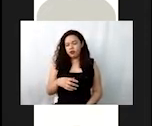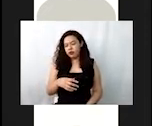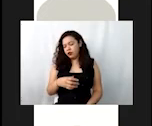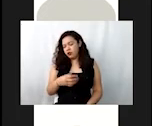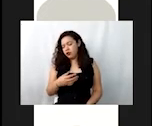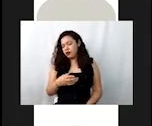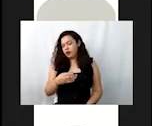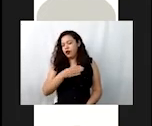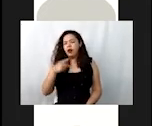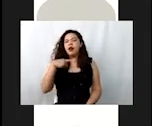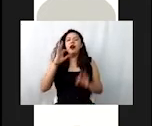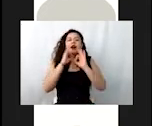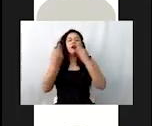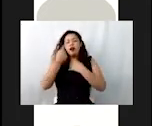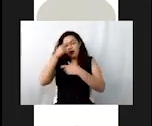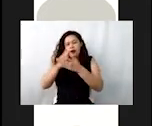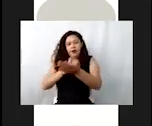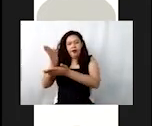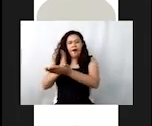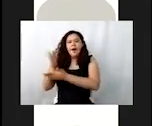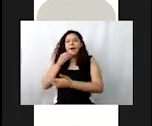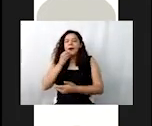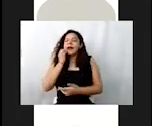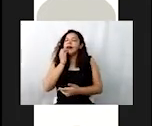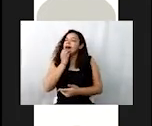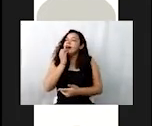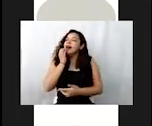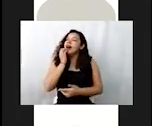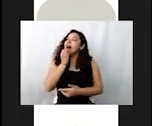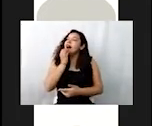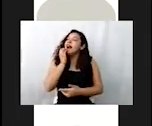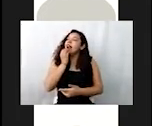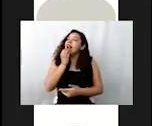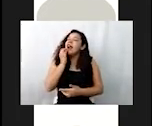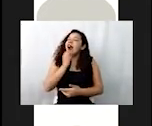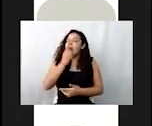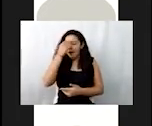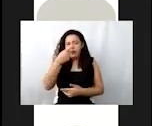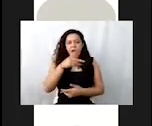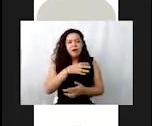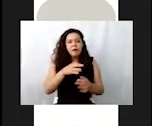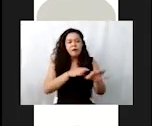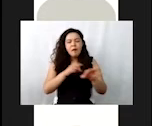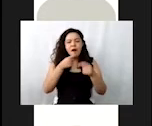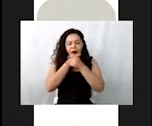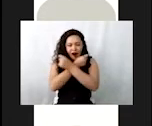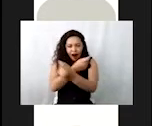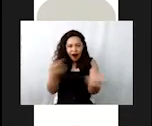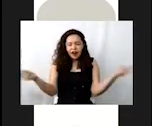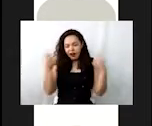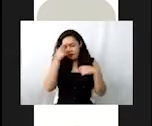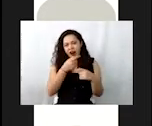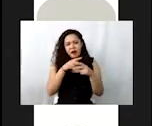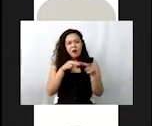raíz de su modelo de intervención también, de los trabajos que hacen con niños en condiciones de alta